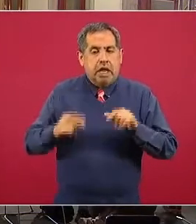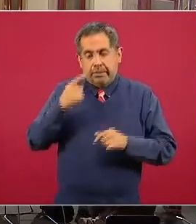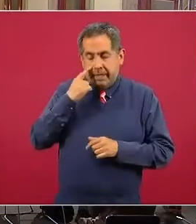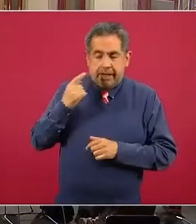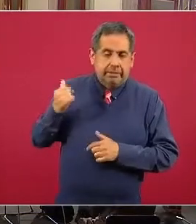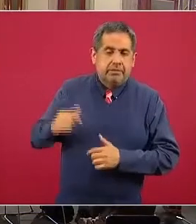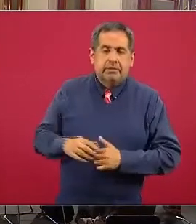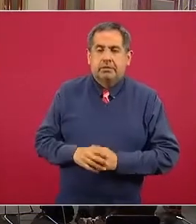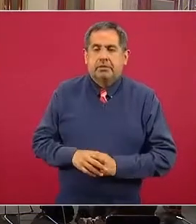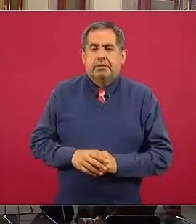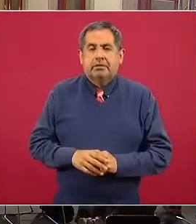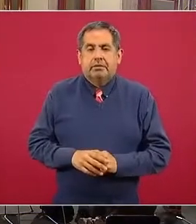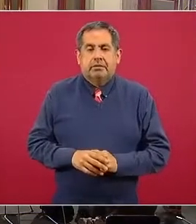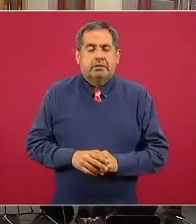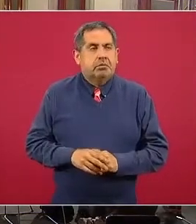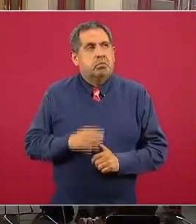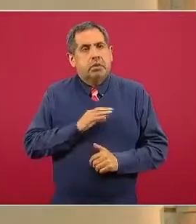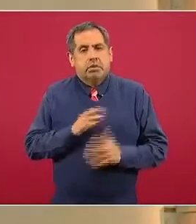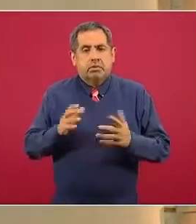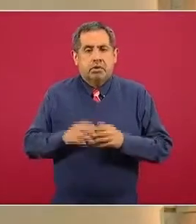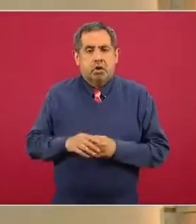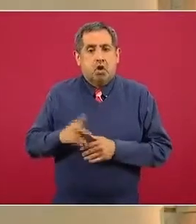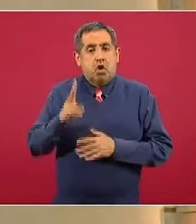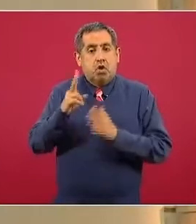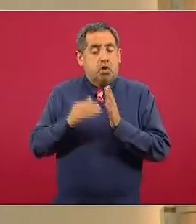caso son más de